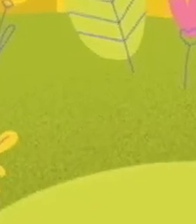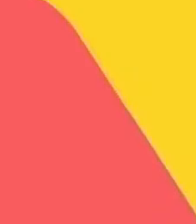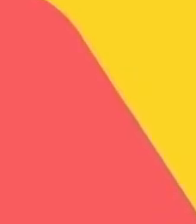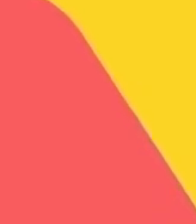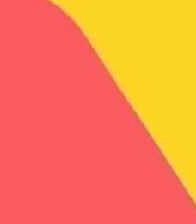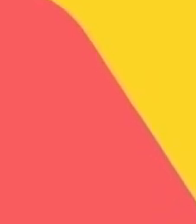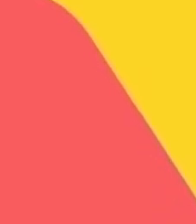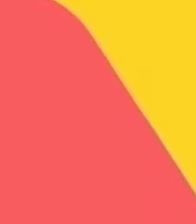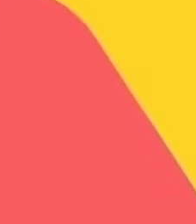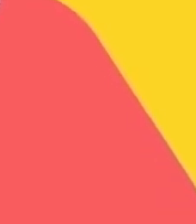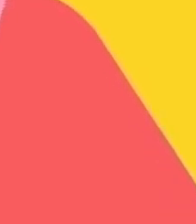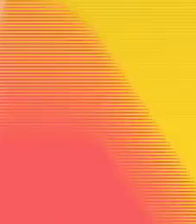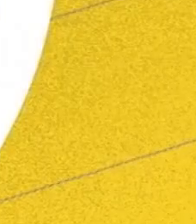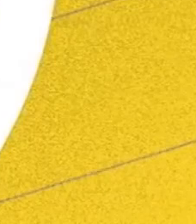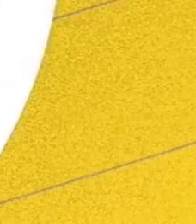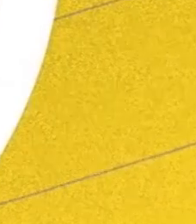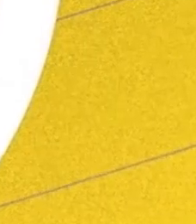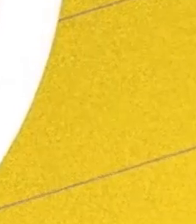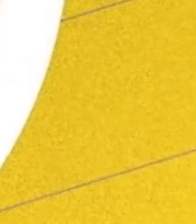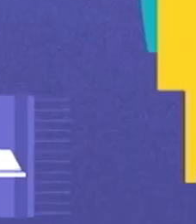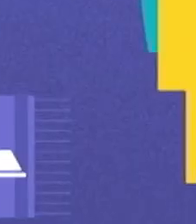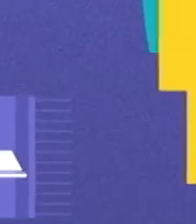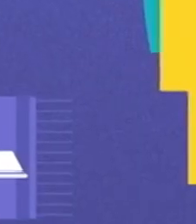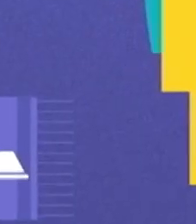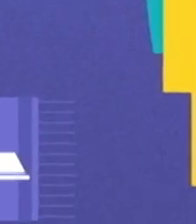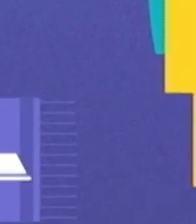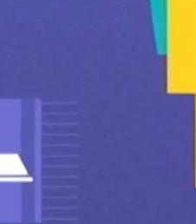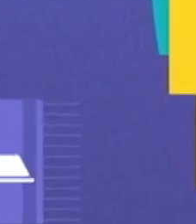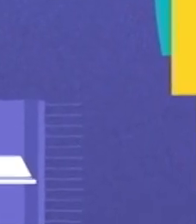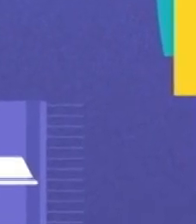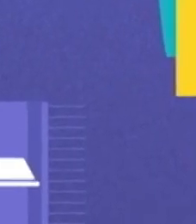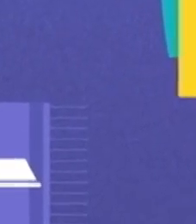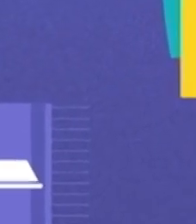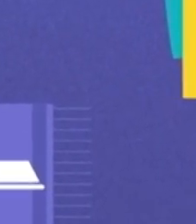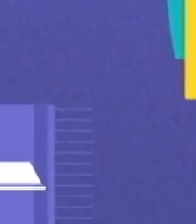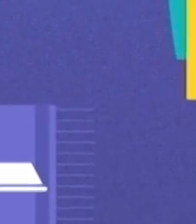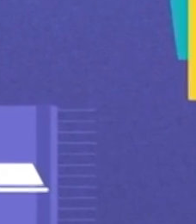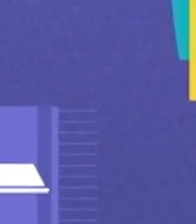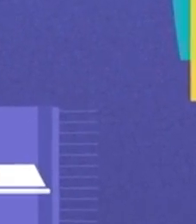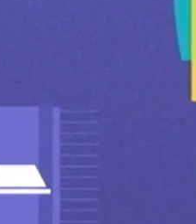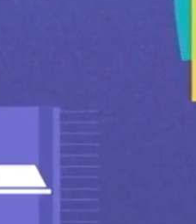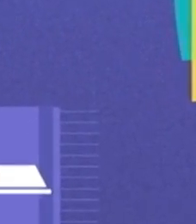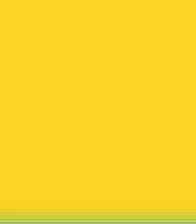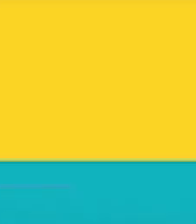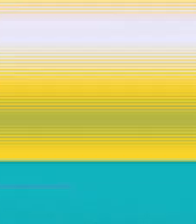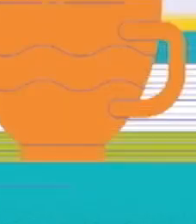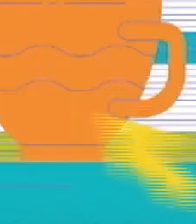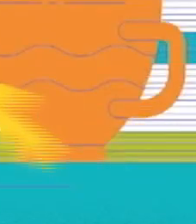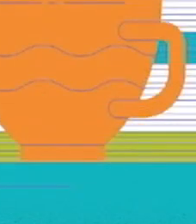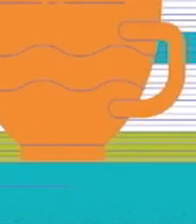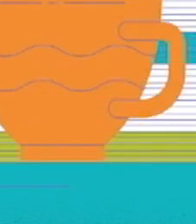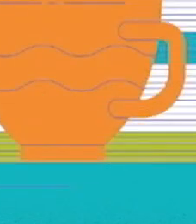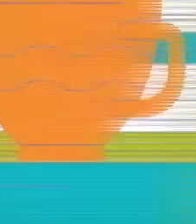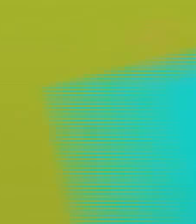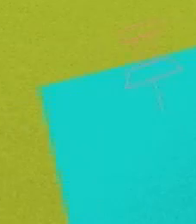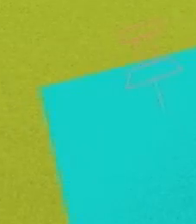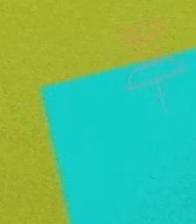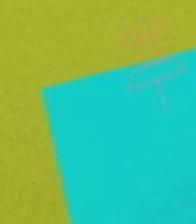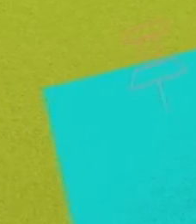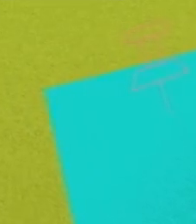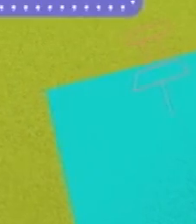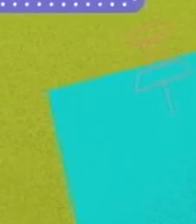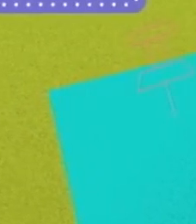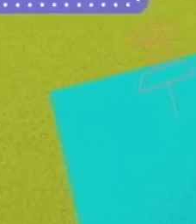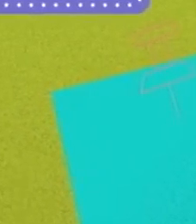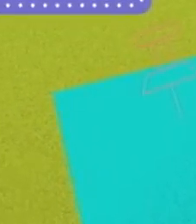Jugá y ganá con la Junta. En cada sorteo hay millones en premios. Toda la lotería que compras física o en JPS en línea participa de